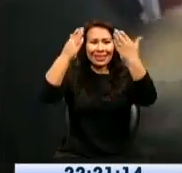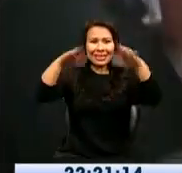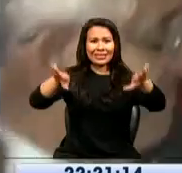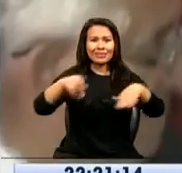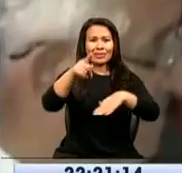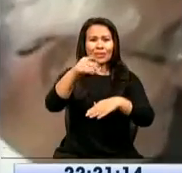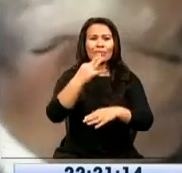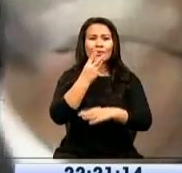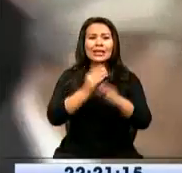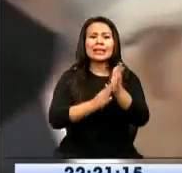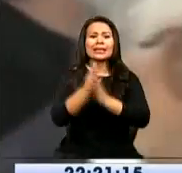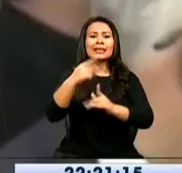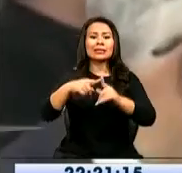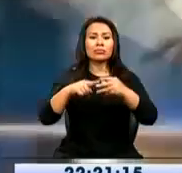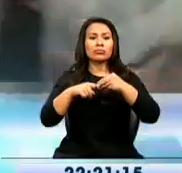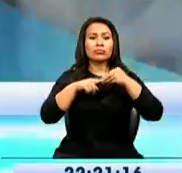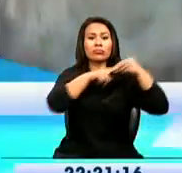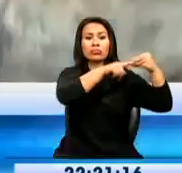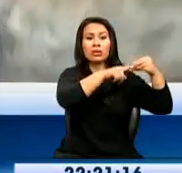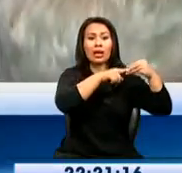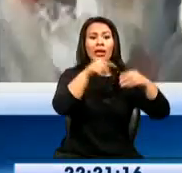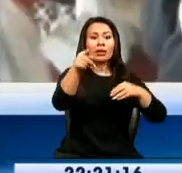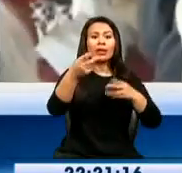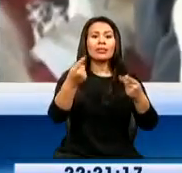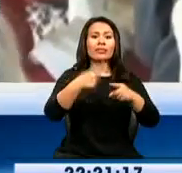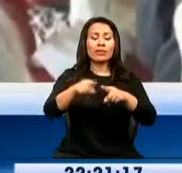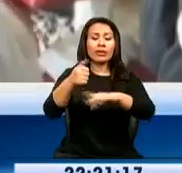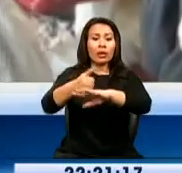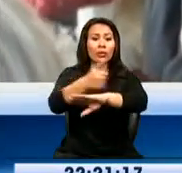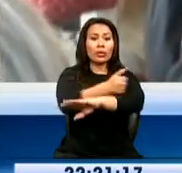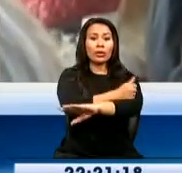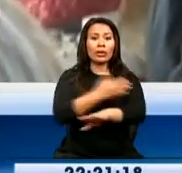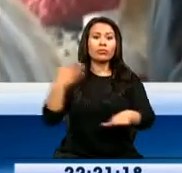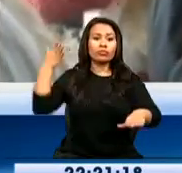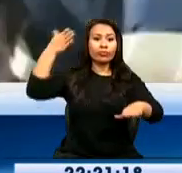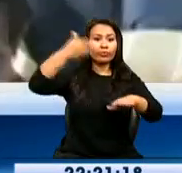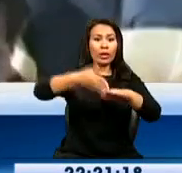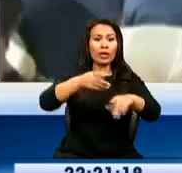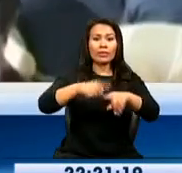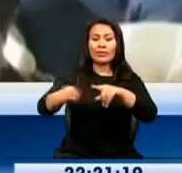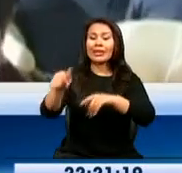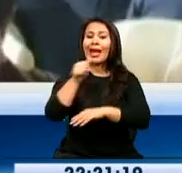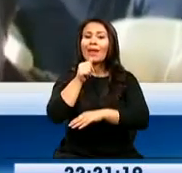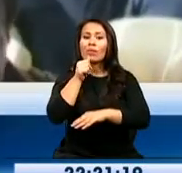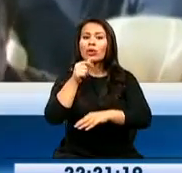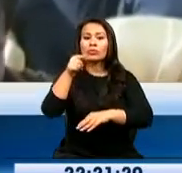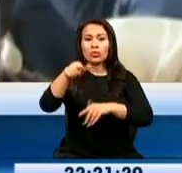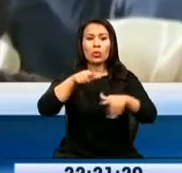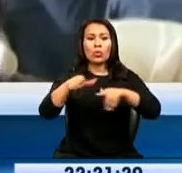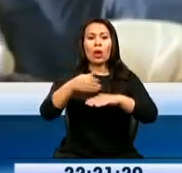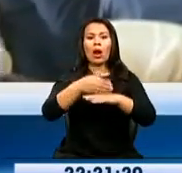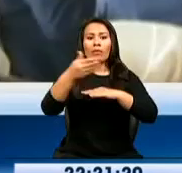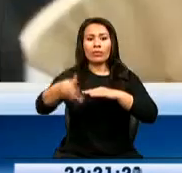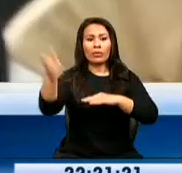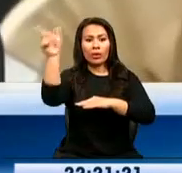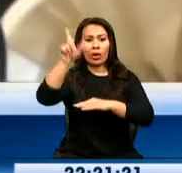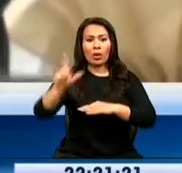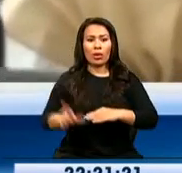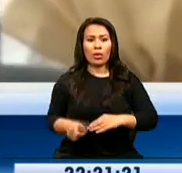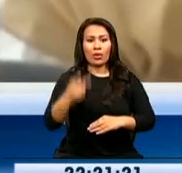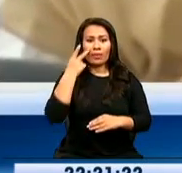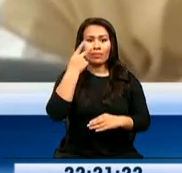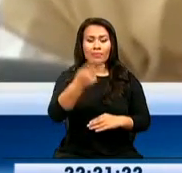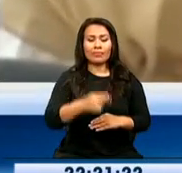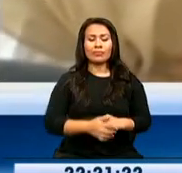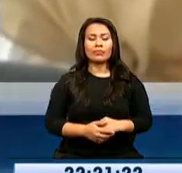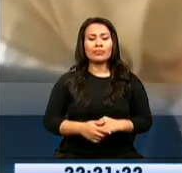Catedral, acompañado de varias autoridades, para luego trasladarse a un almuerzo en las afueras de la ciudad de Loja.